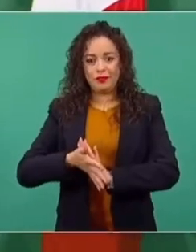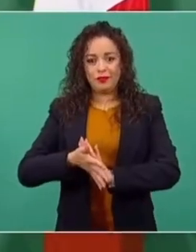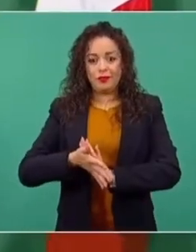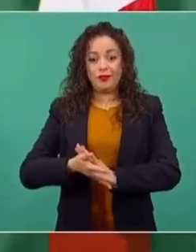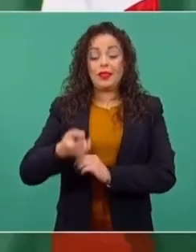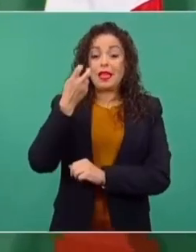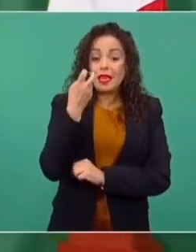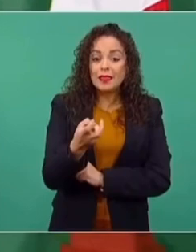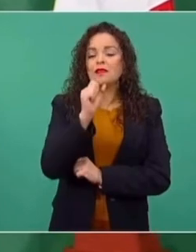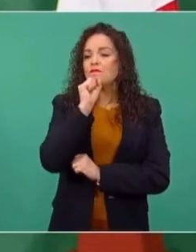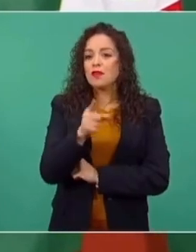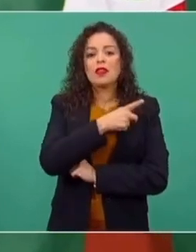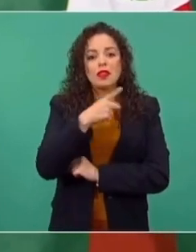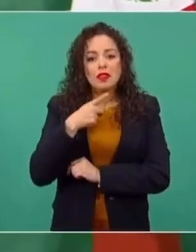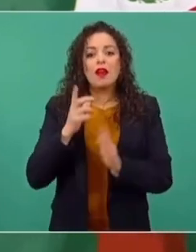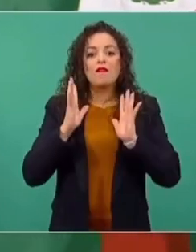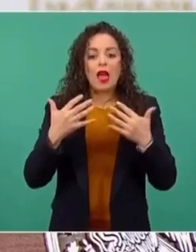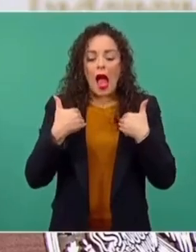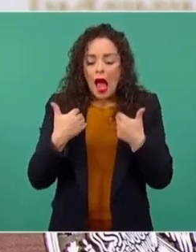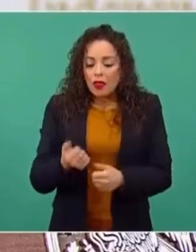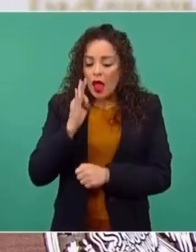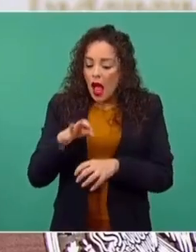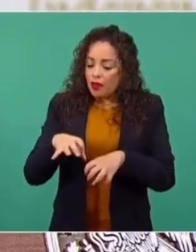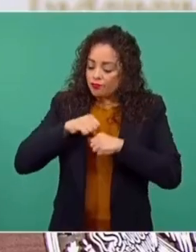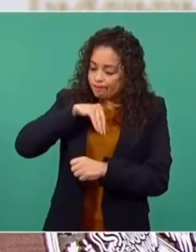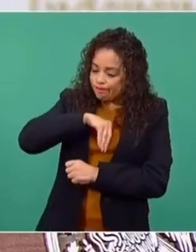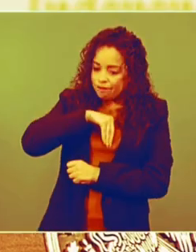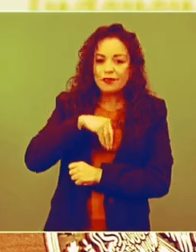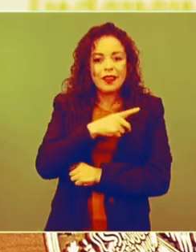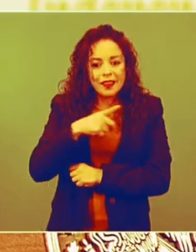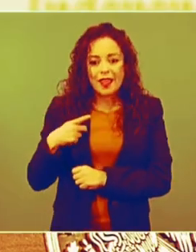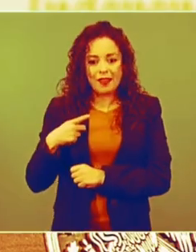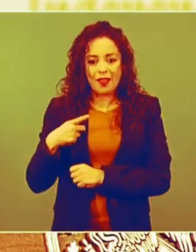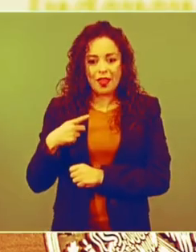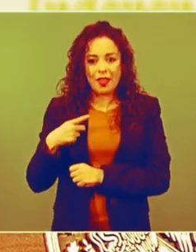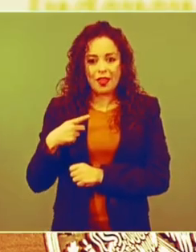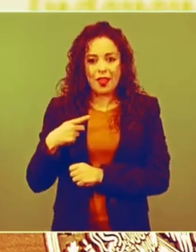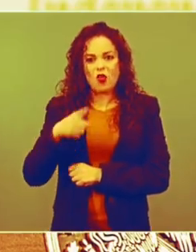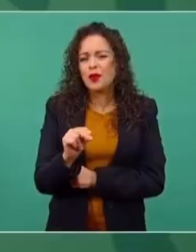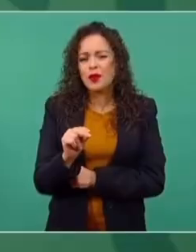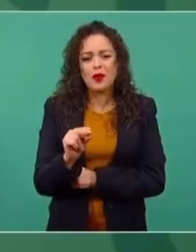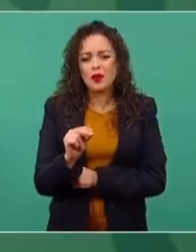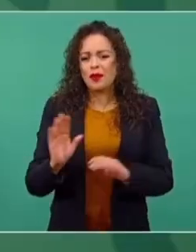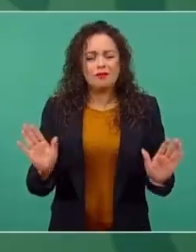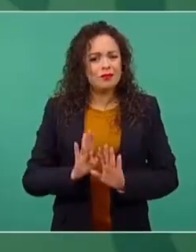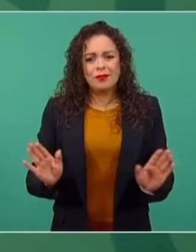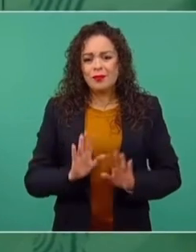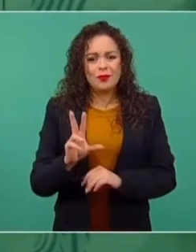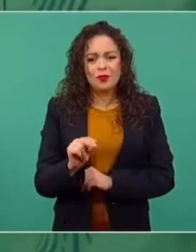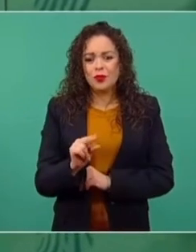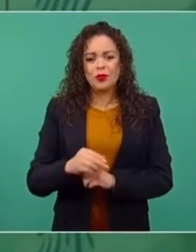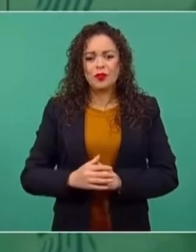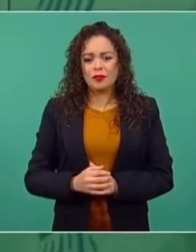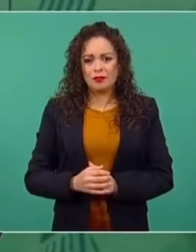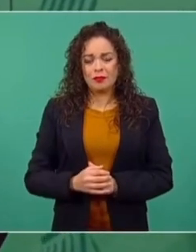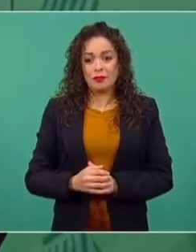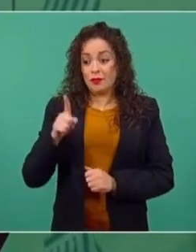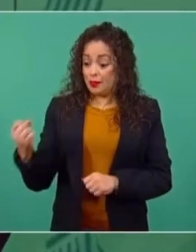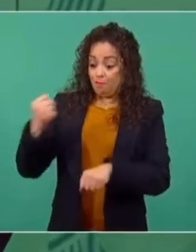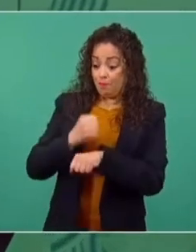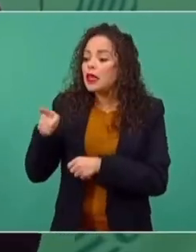que se debe de internalizar, no es el quítate tú porque quiero yo, no es el cargo, es el